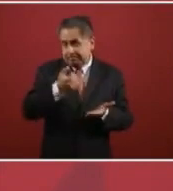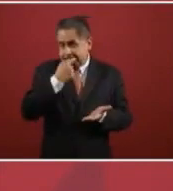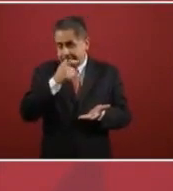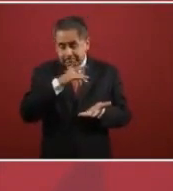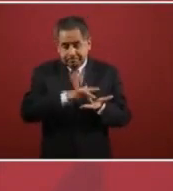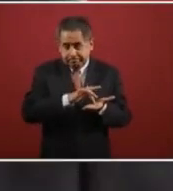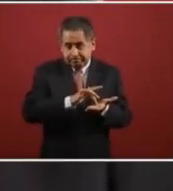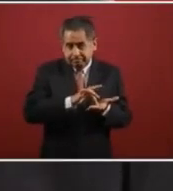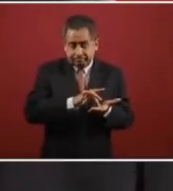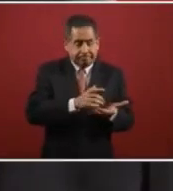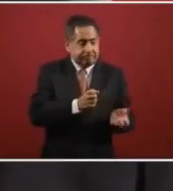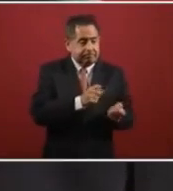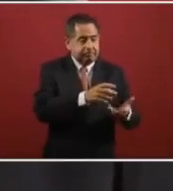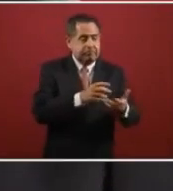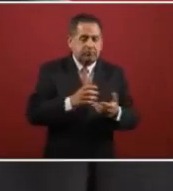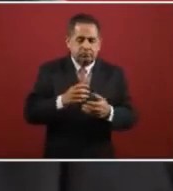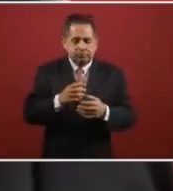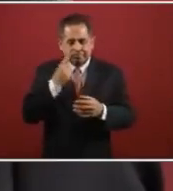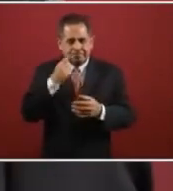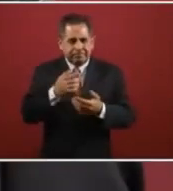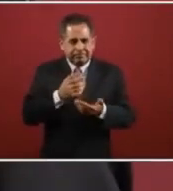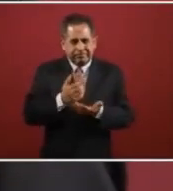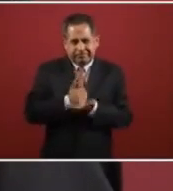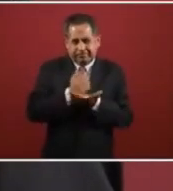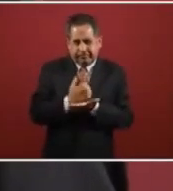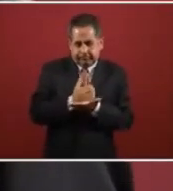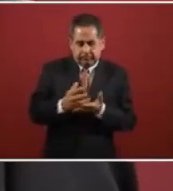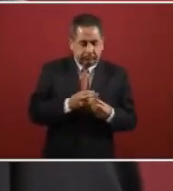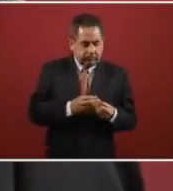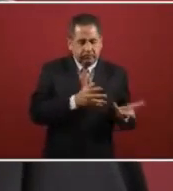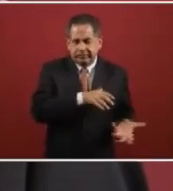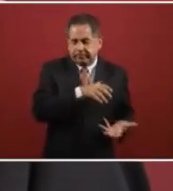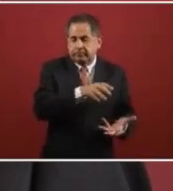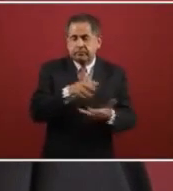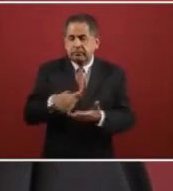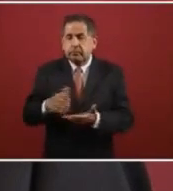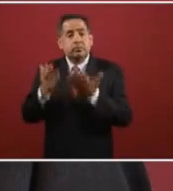y en materiales de curación no habían medicamentos